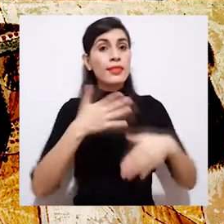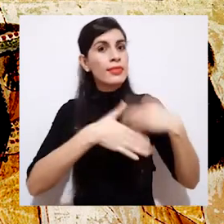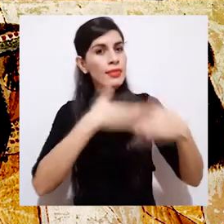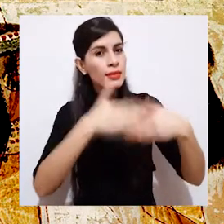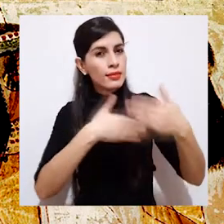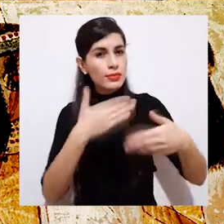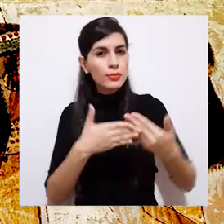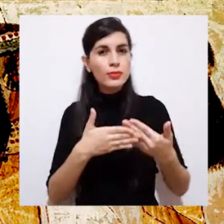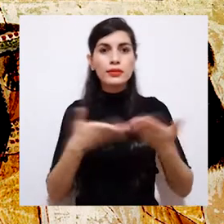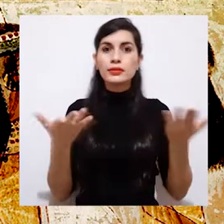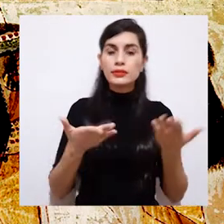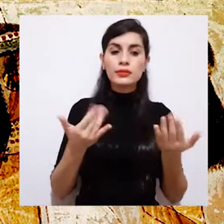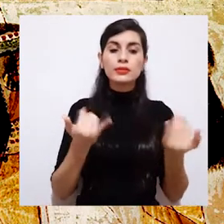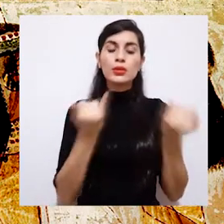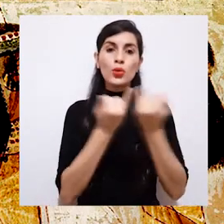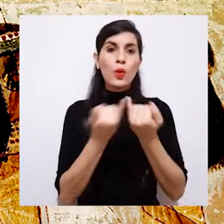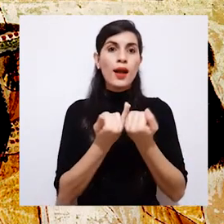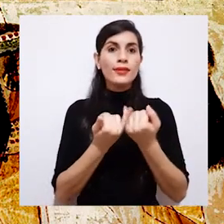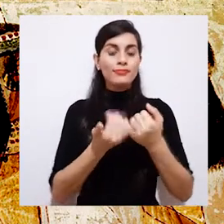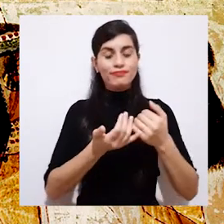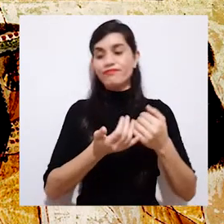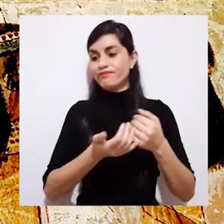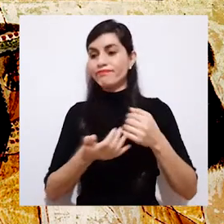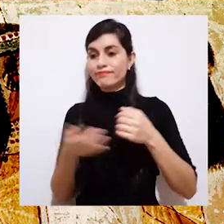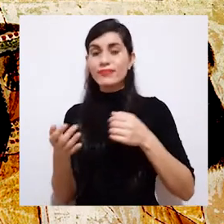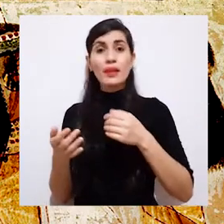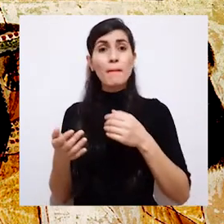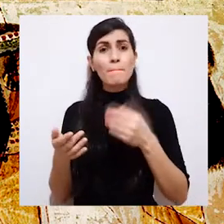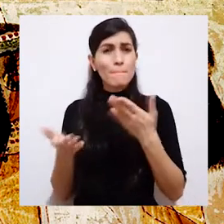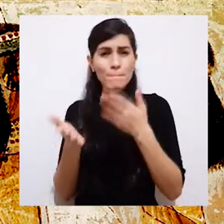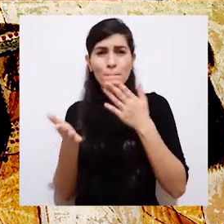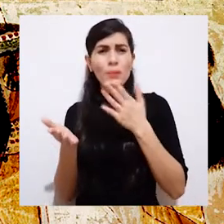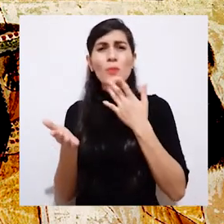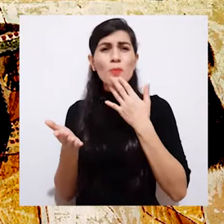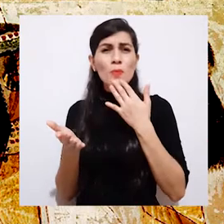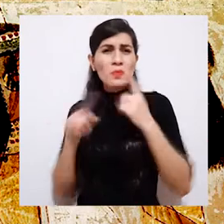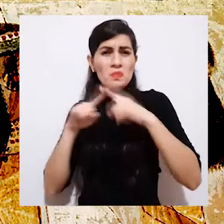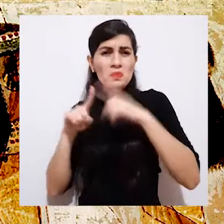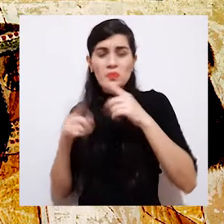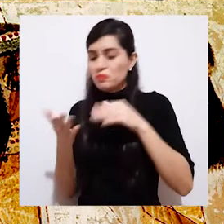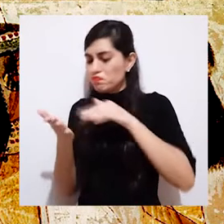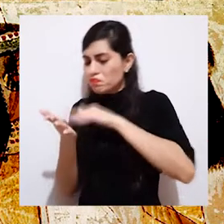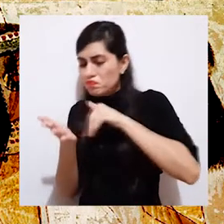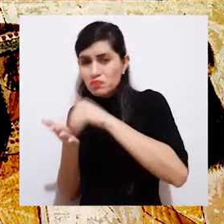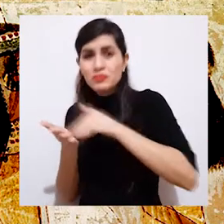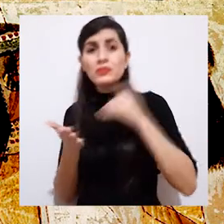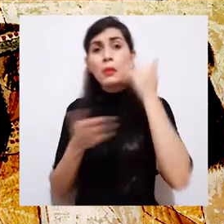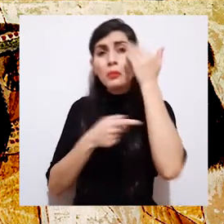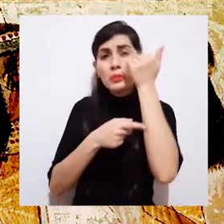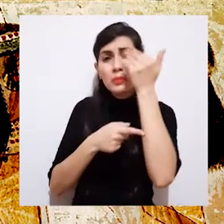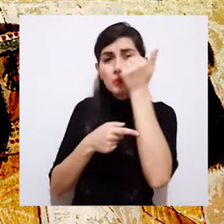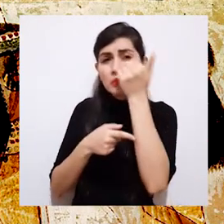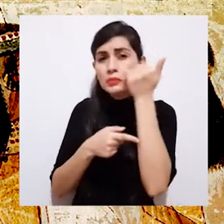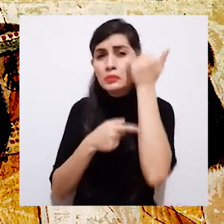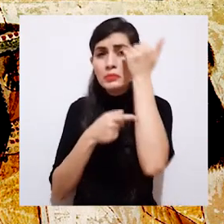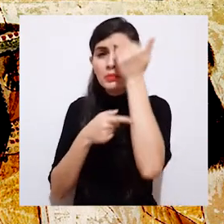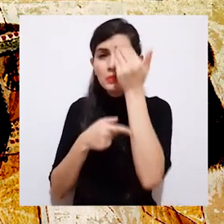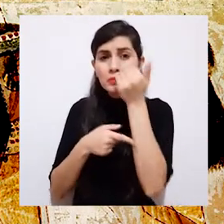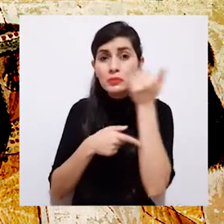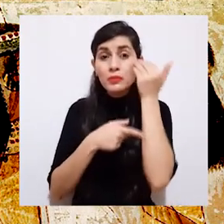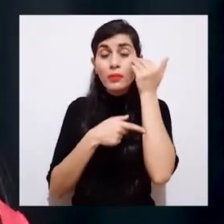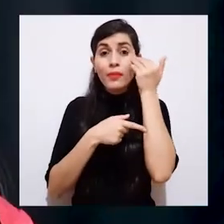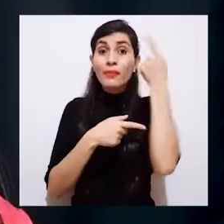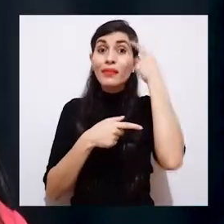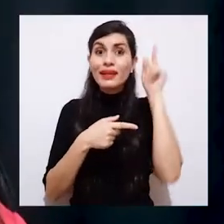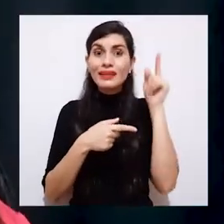esto, él lo que hacía era que utilizaba maquillaje para cubrir esa cierta imperfección. Entonces, pues de ahí viene esa pequeña